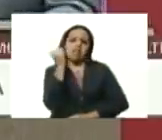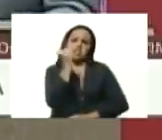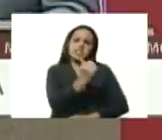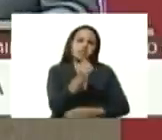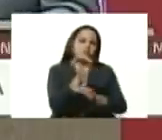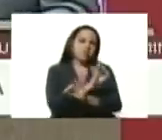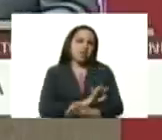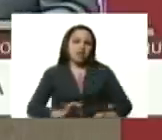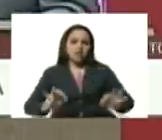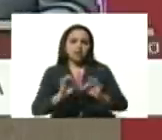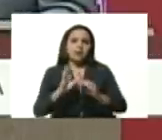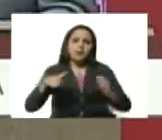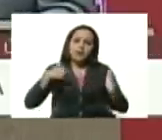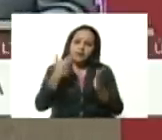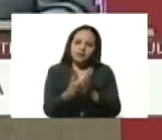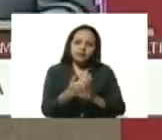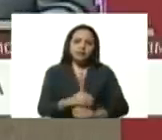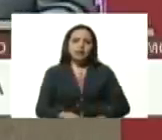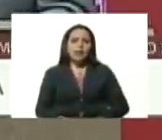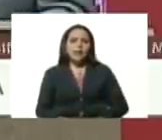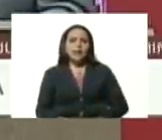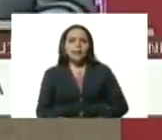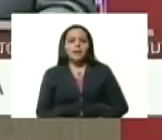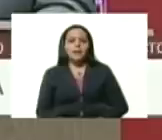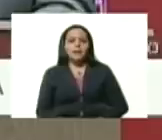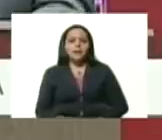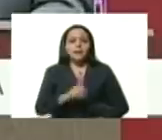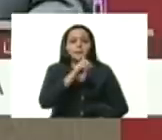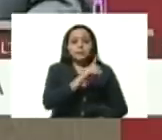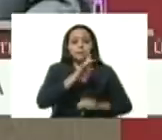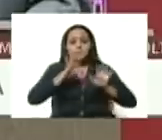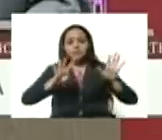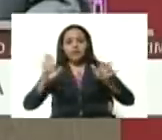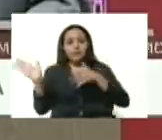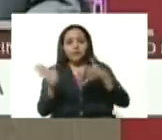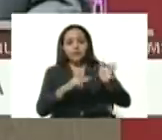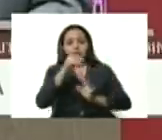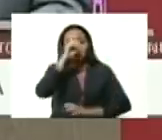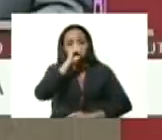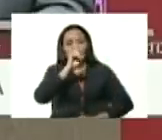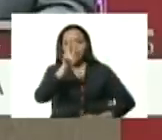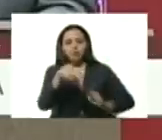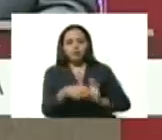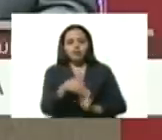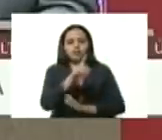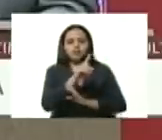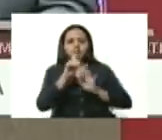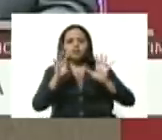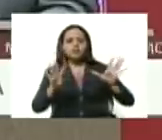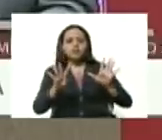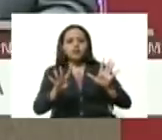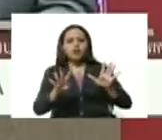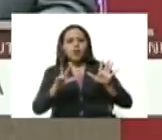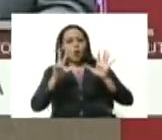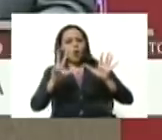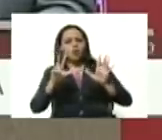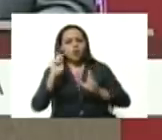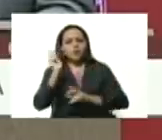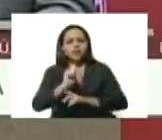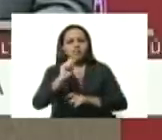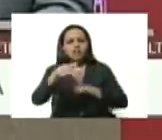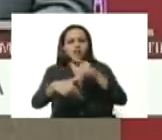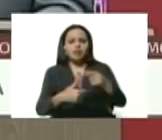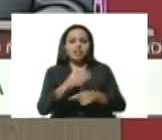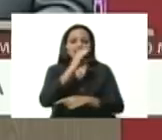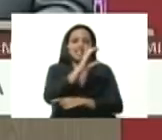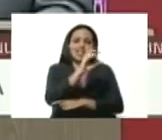señalaban, hasta que el 19 de marzo del año 2019, casi 8 meses después, CNN